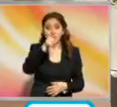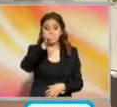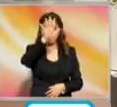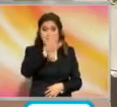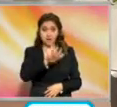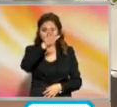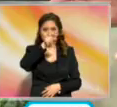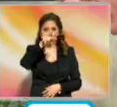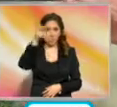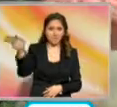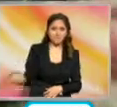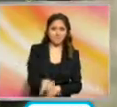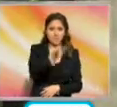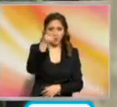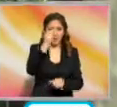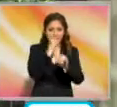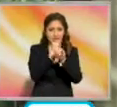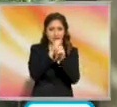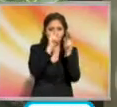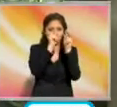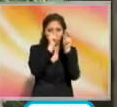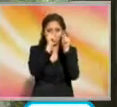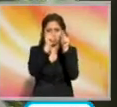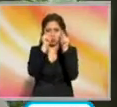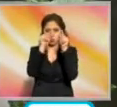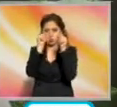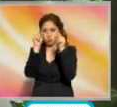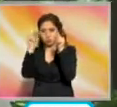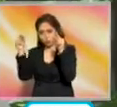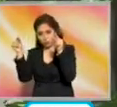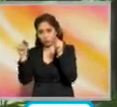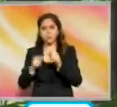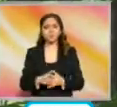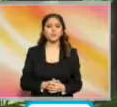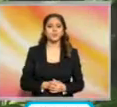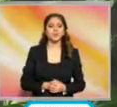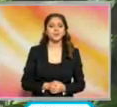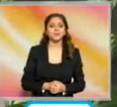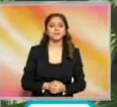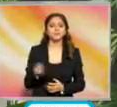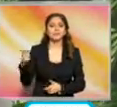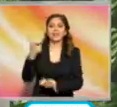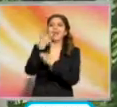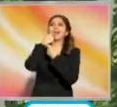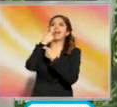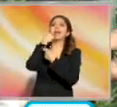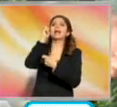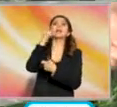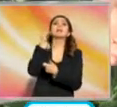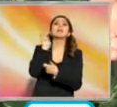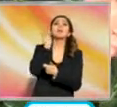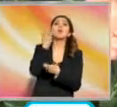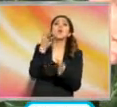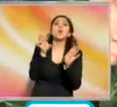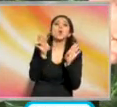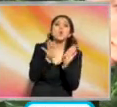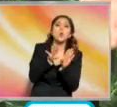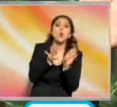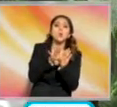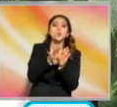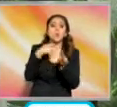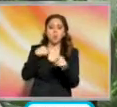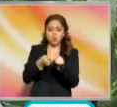le preguntas así tú? ¿De veras? No, yo no lo hago, pero digamos, en tu... Está Pero bien, si pero en tu- pones así, ¿cómo abrir una